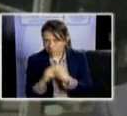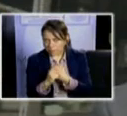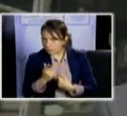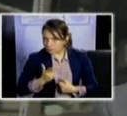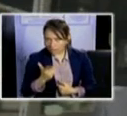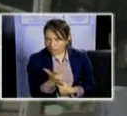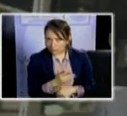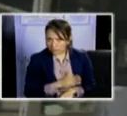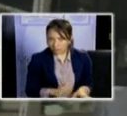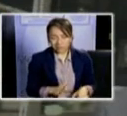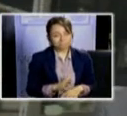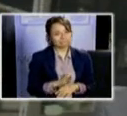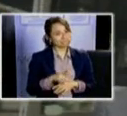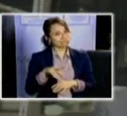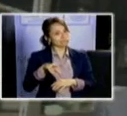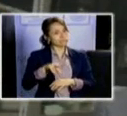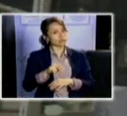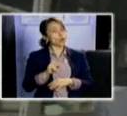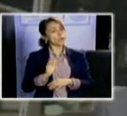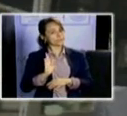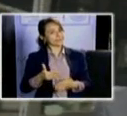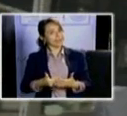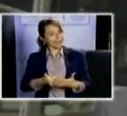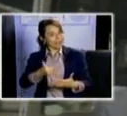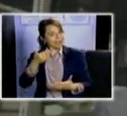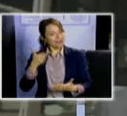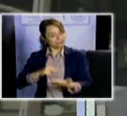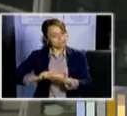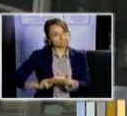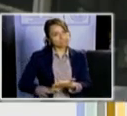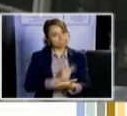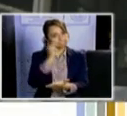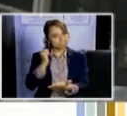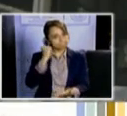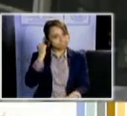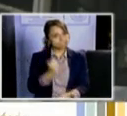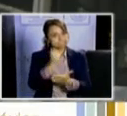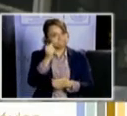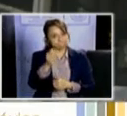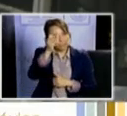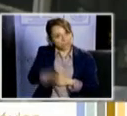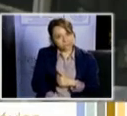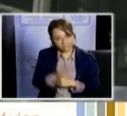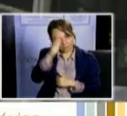mecanismo aprobado en el marco de la negociación, y eso lo hace realmente distinto.